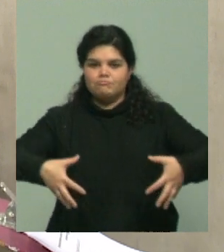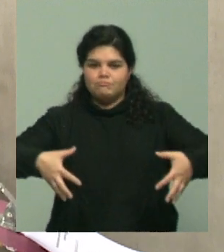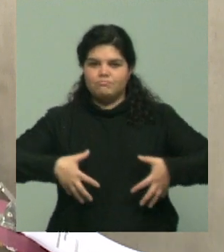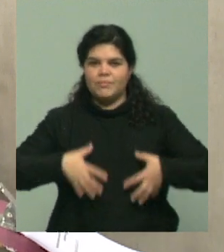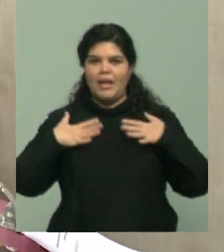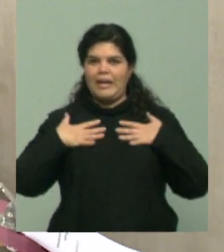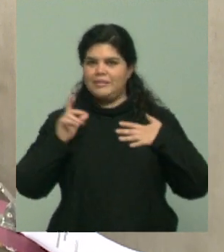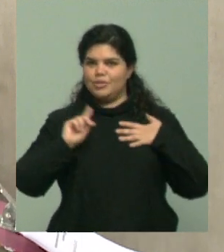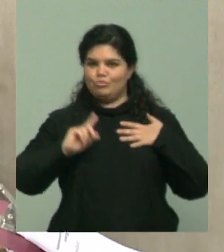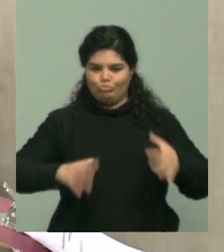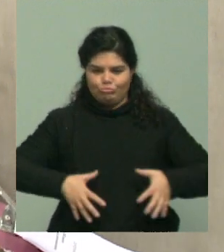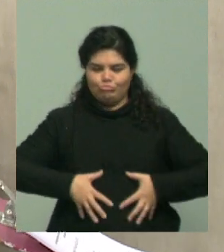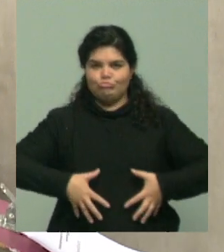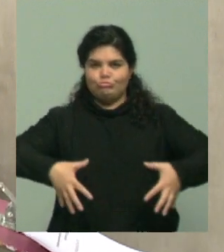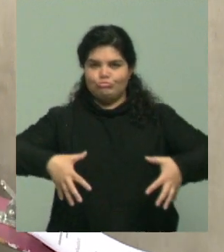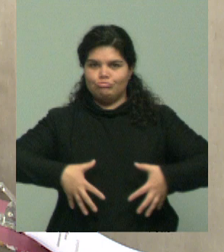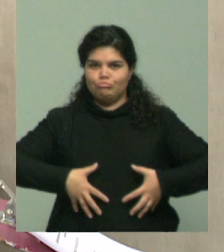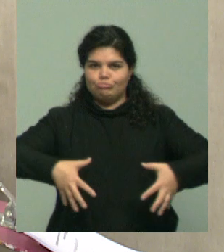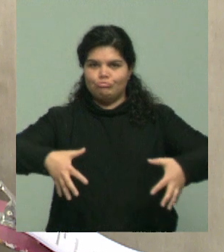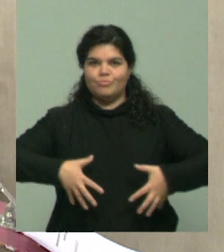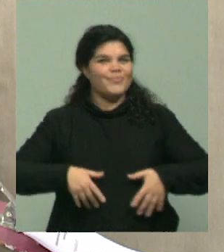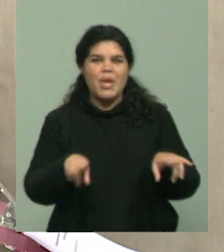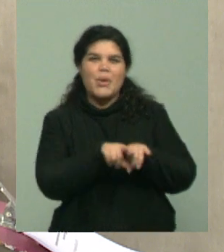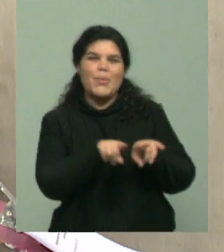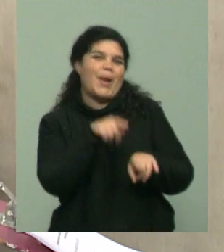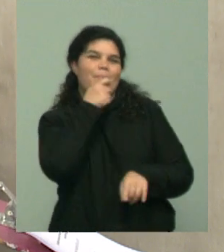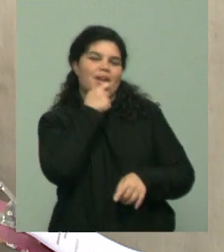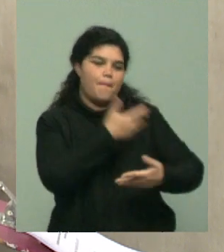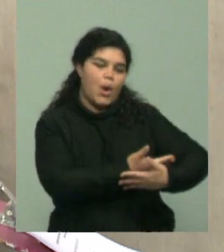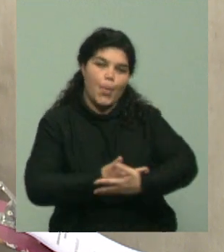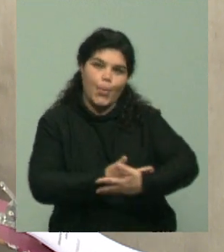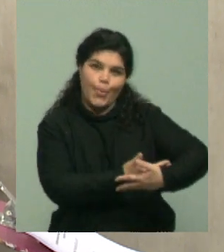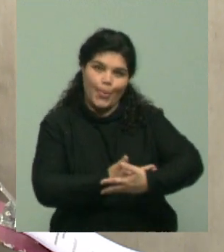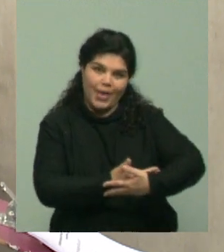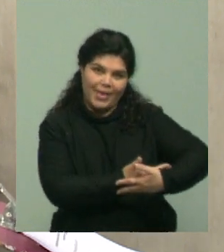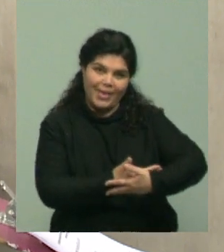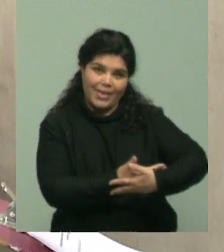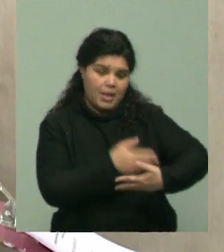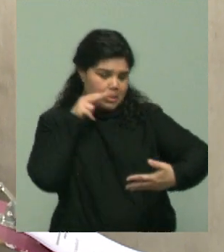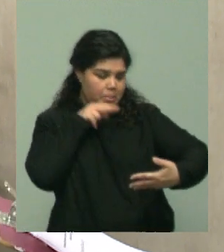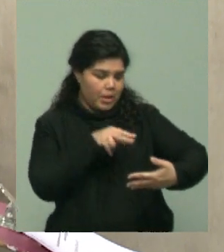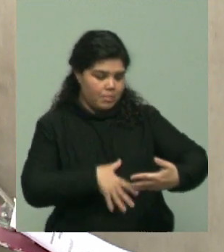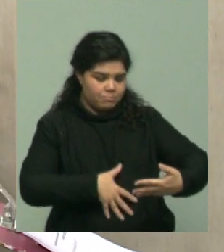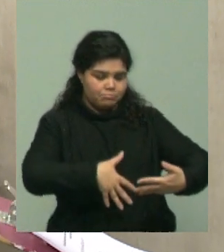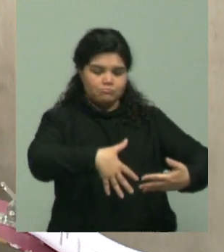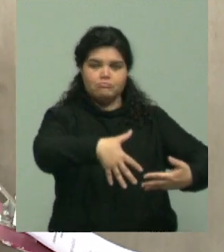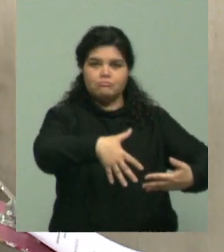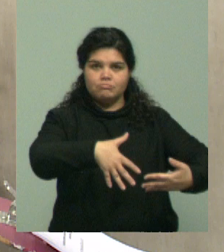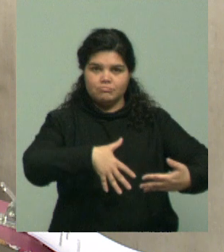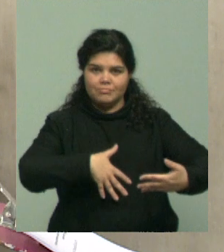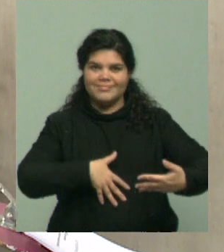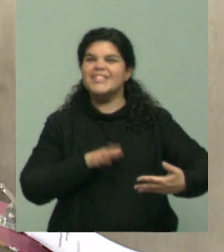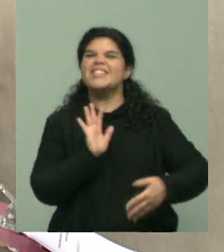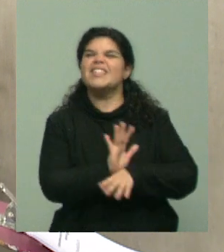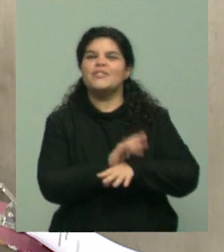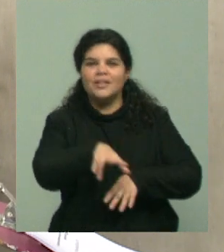que nosotros traemos naturalmente, porque cuando sí nacemos, si nosotros vemos un bebé, realmente vemos cómo se le infla la pancita y lo que está haciendo,